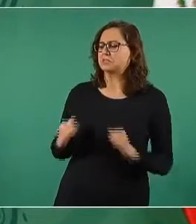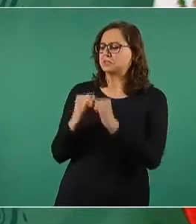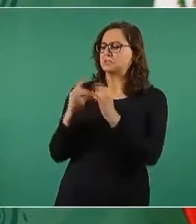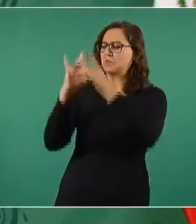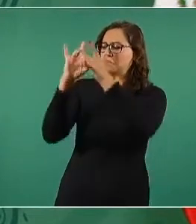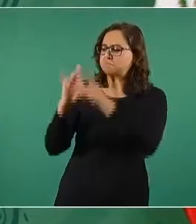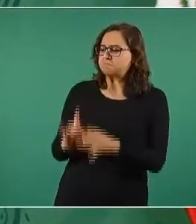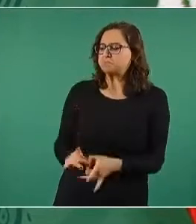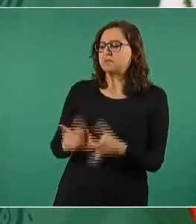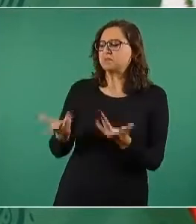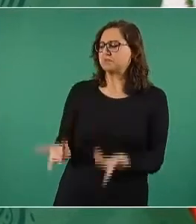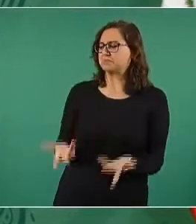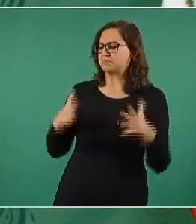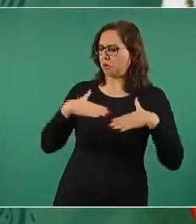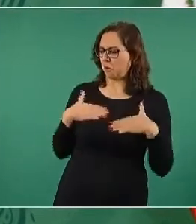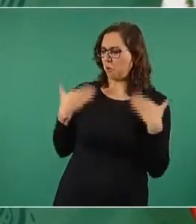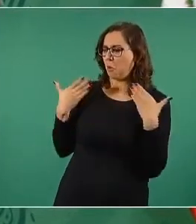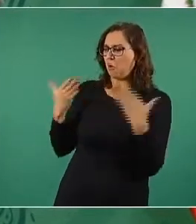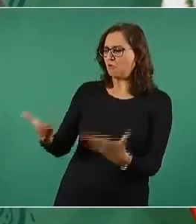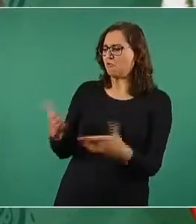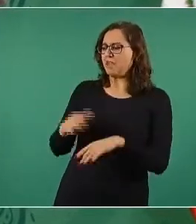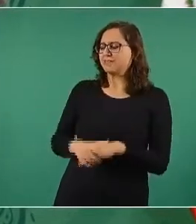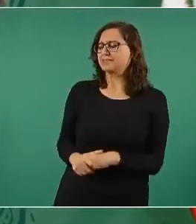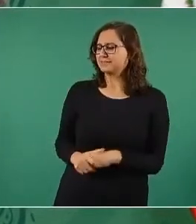te tengo confianza,